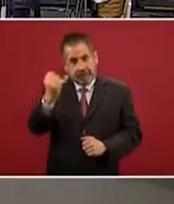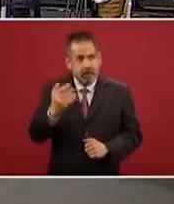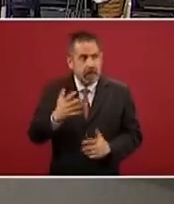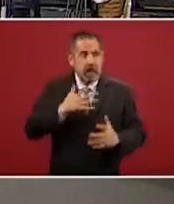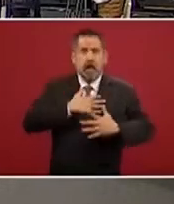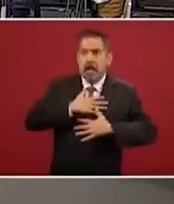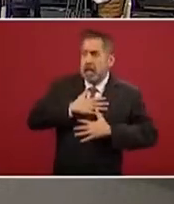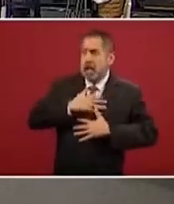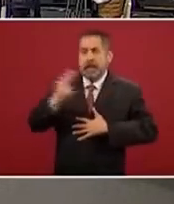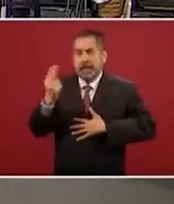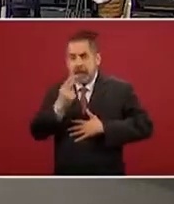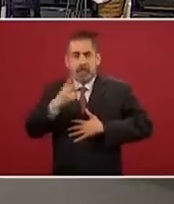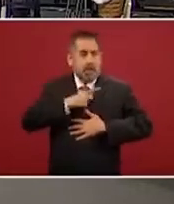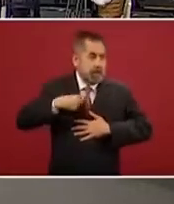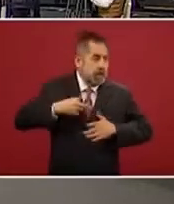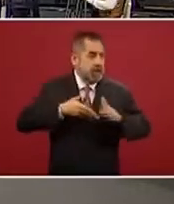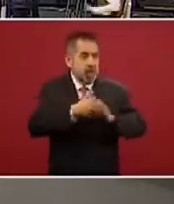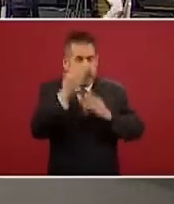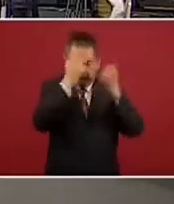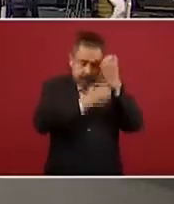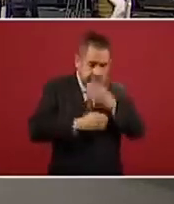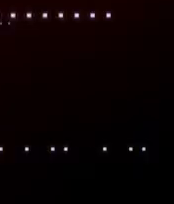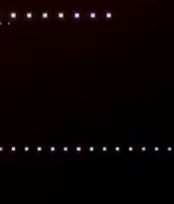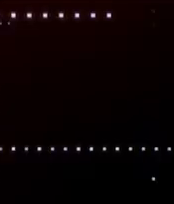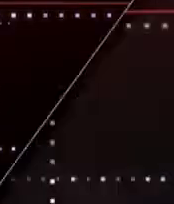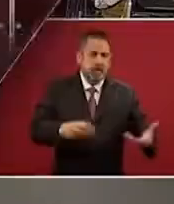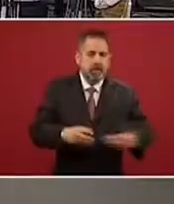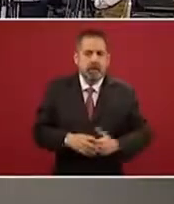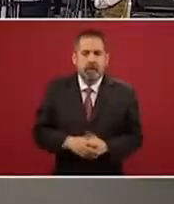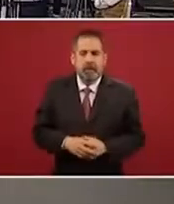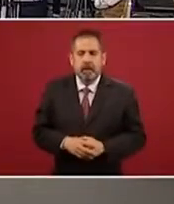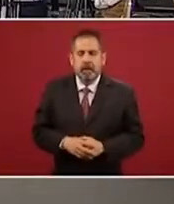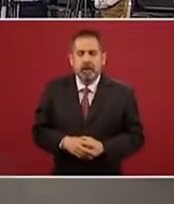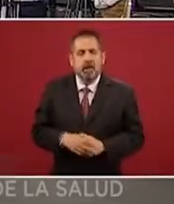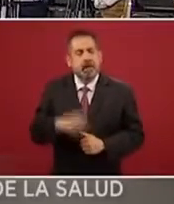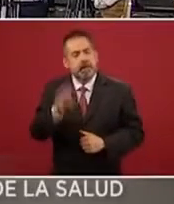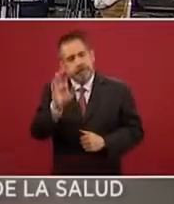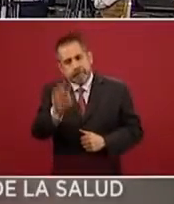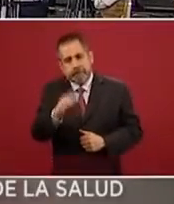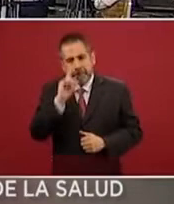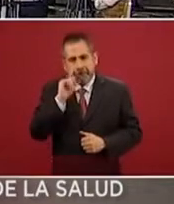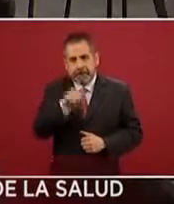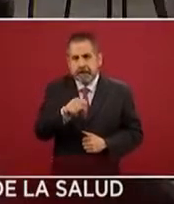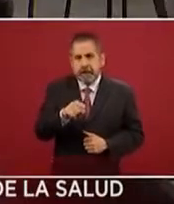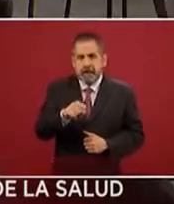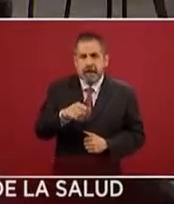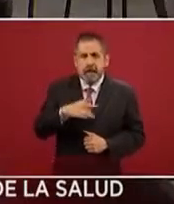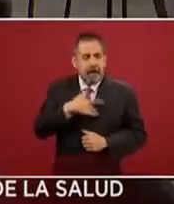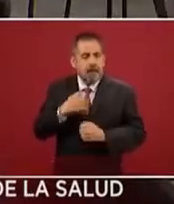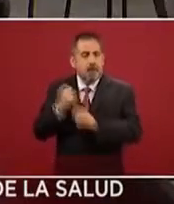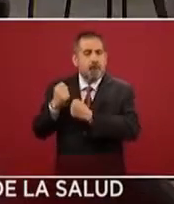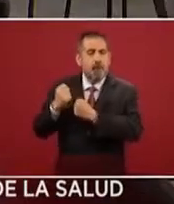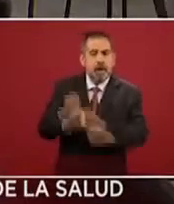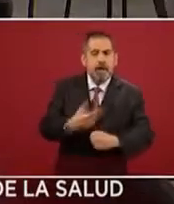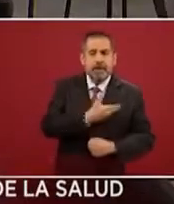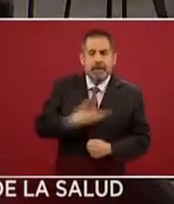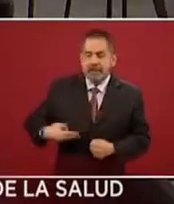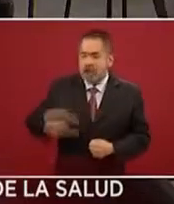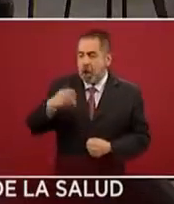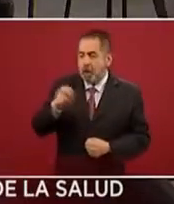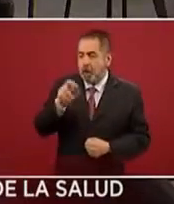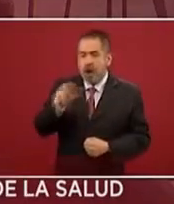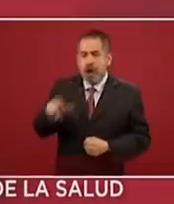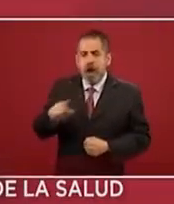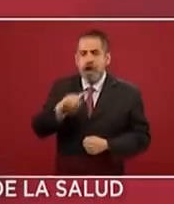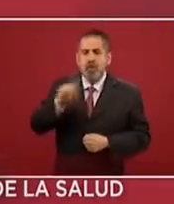cuando le preguntaron si el presidente se haría la prueba. La fuerza del presidente es moral, no es una